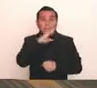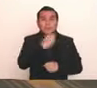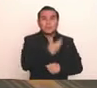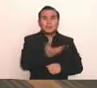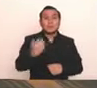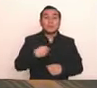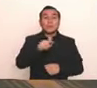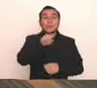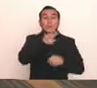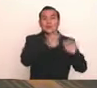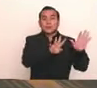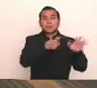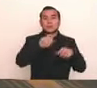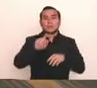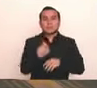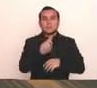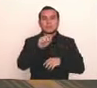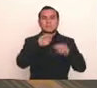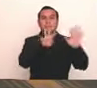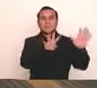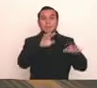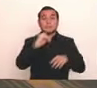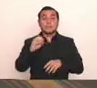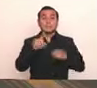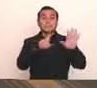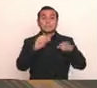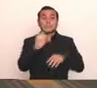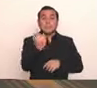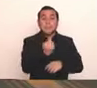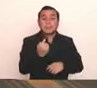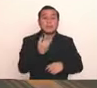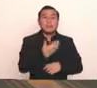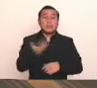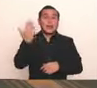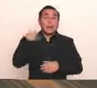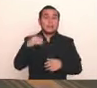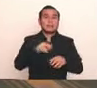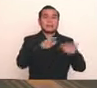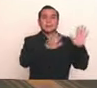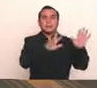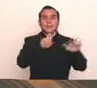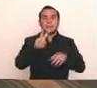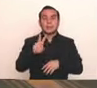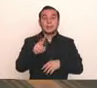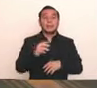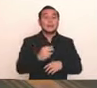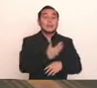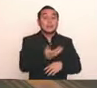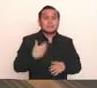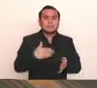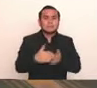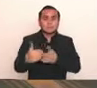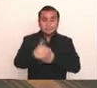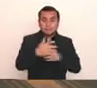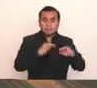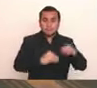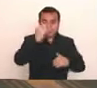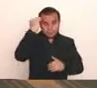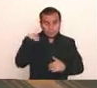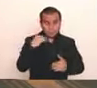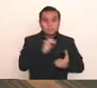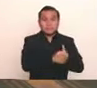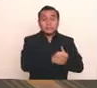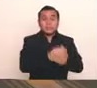860 personas desde que inició la emergencia nacional hasta el 17 de mayo el despacho de la primera dama de respuesta